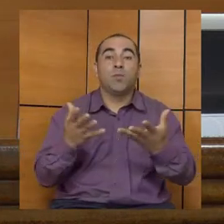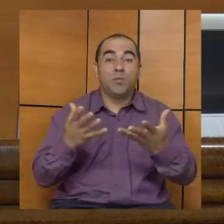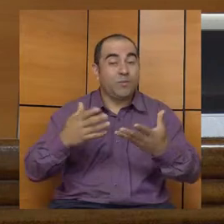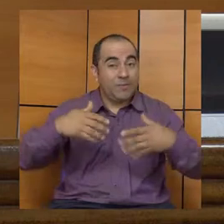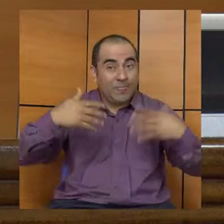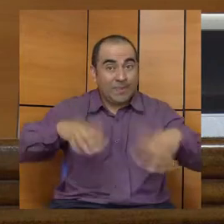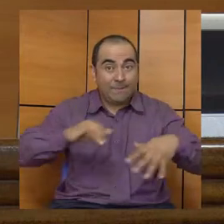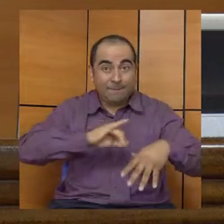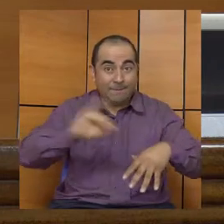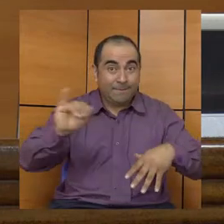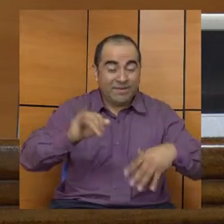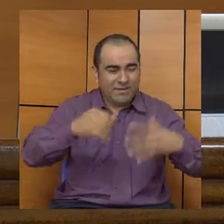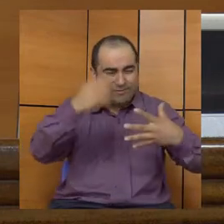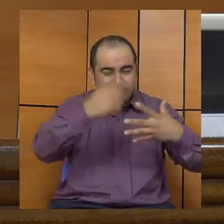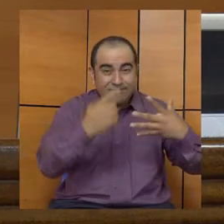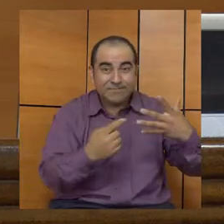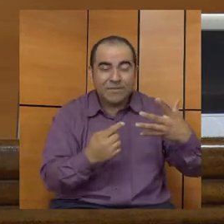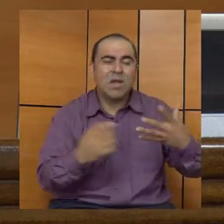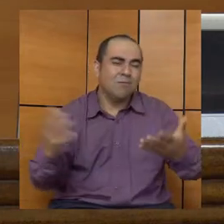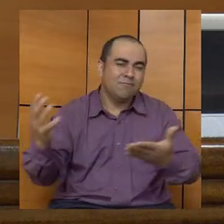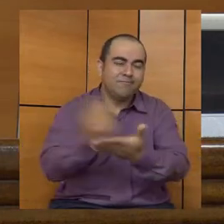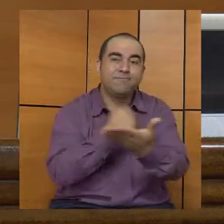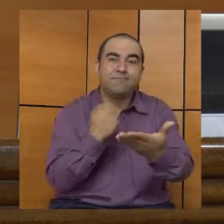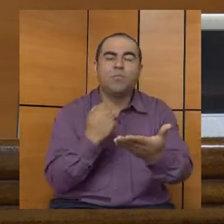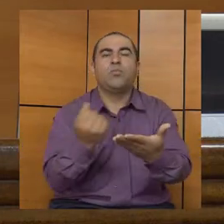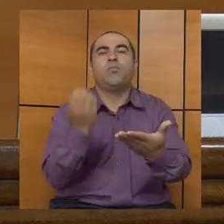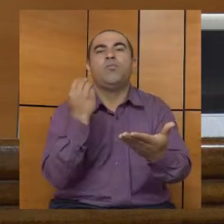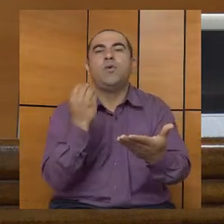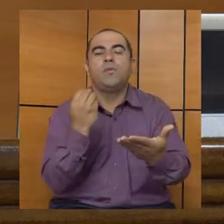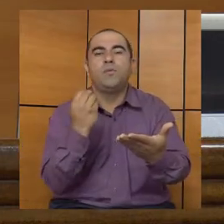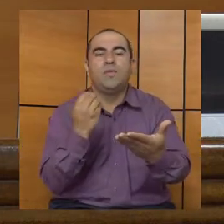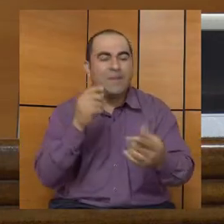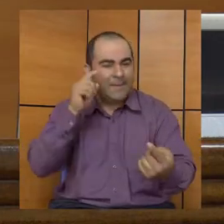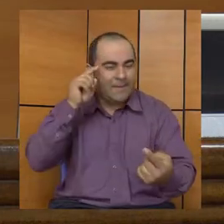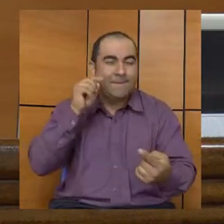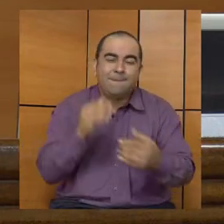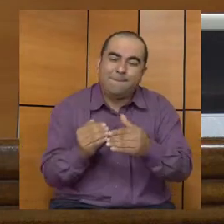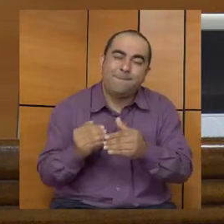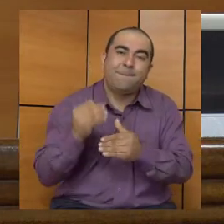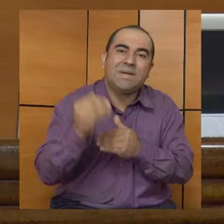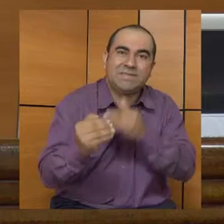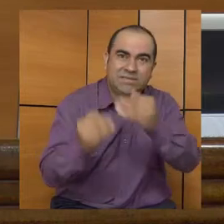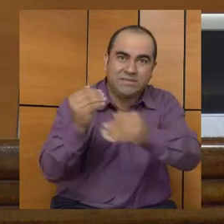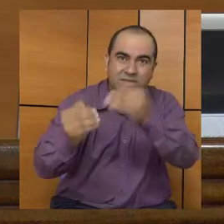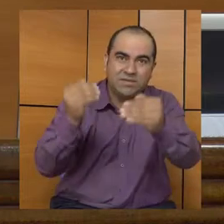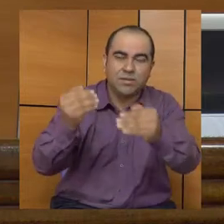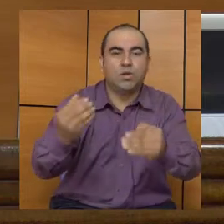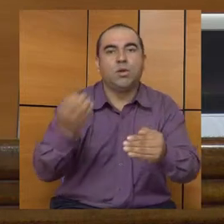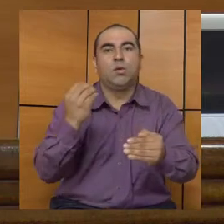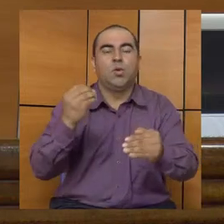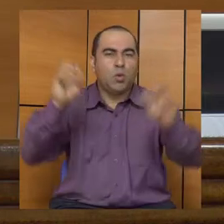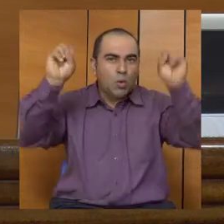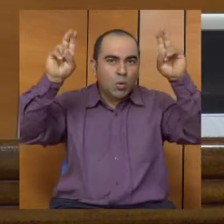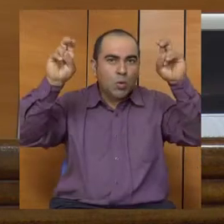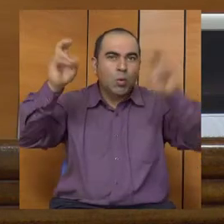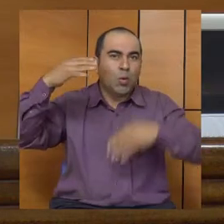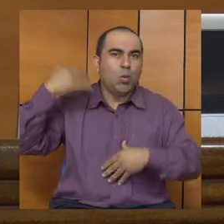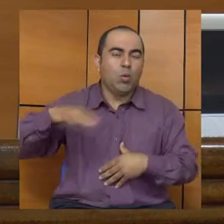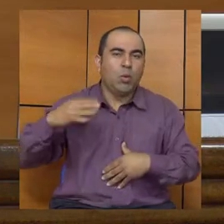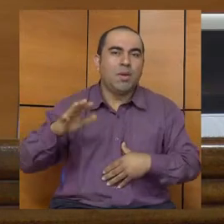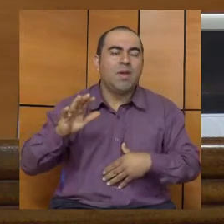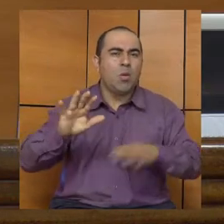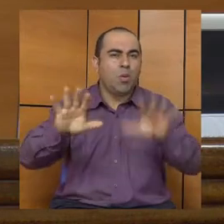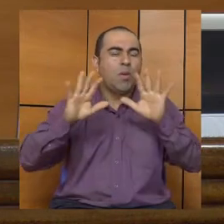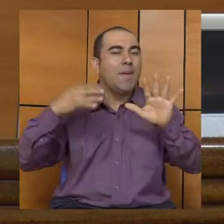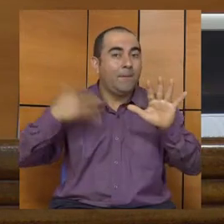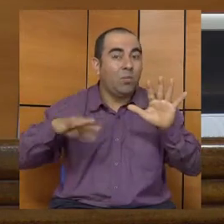por la cantidad de encuestados, logremos avanzar más. Me parece que es un tema muy